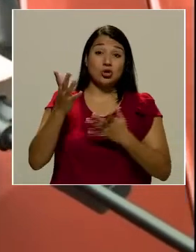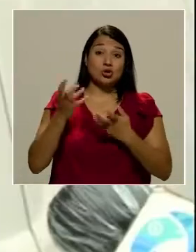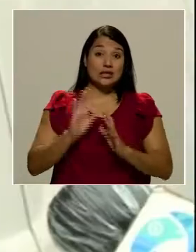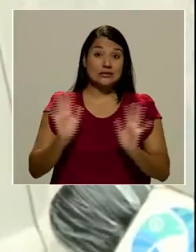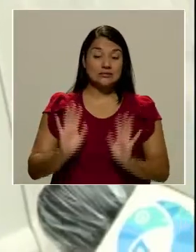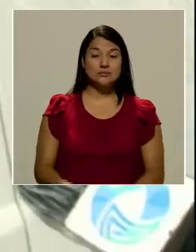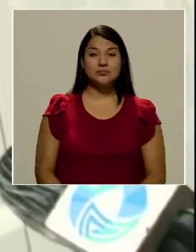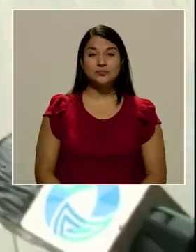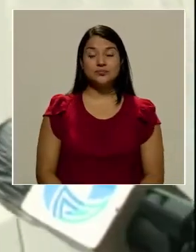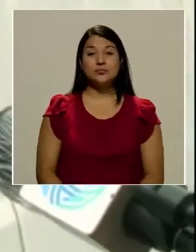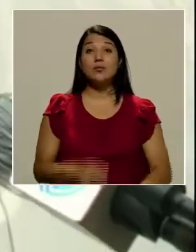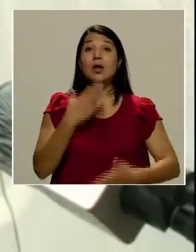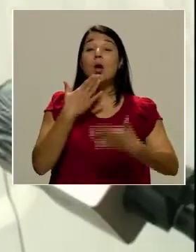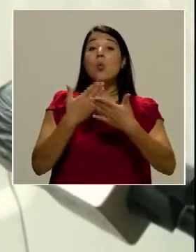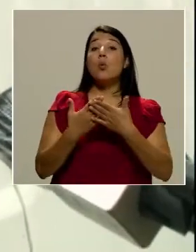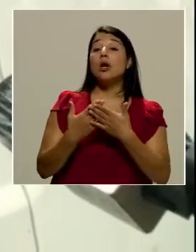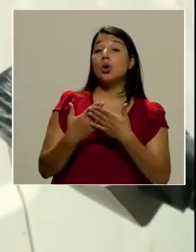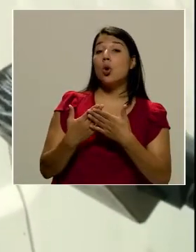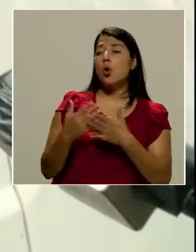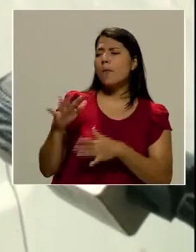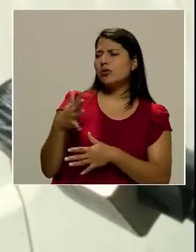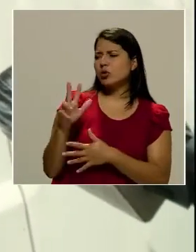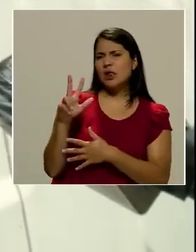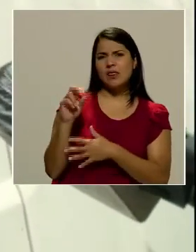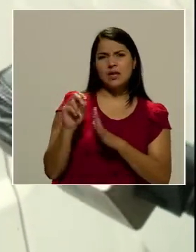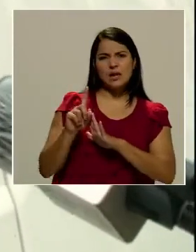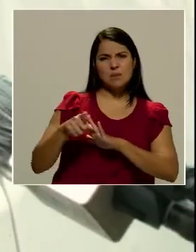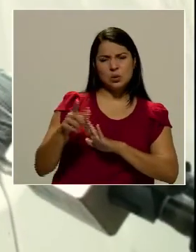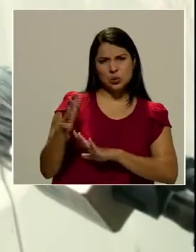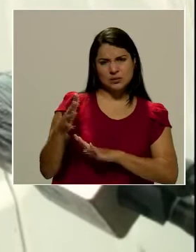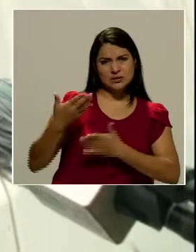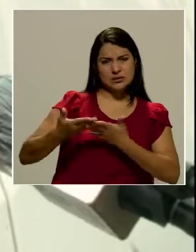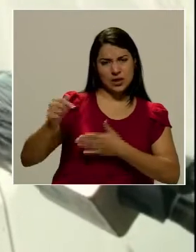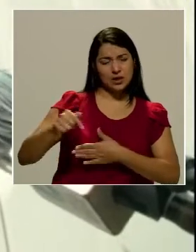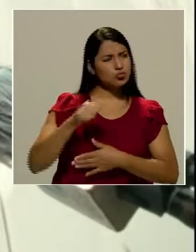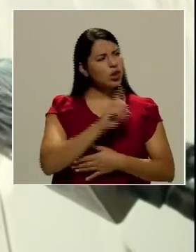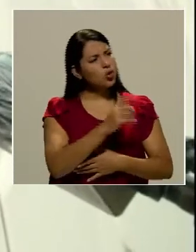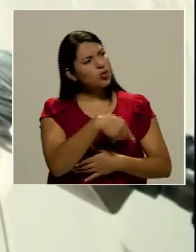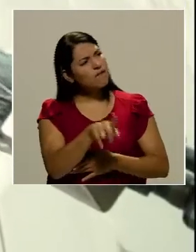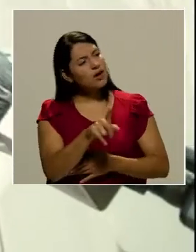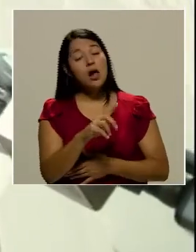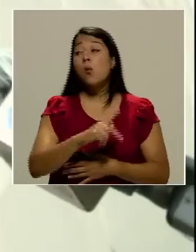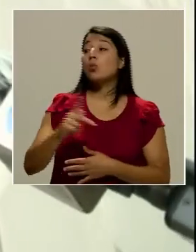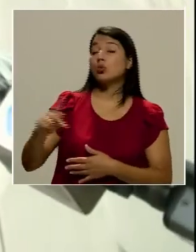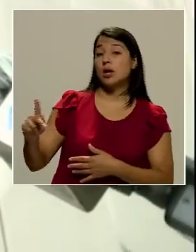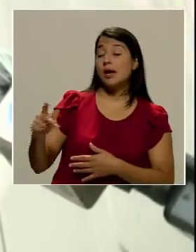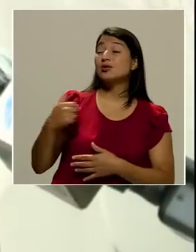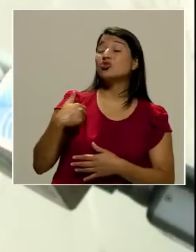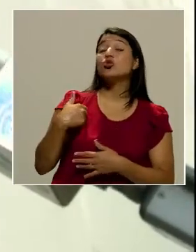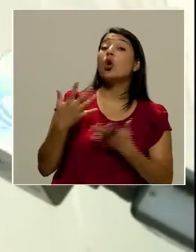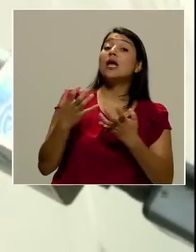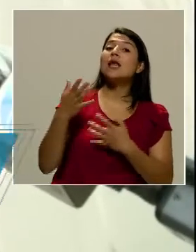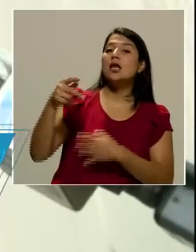más. Bueno, hoy hace un ratito, hace como una media hora o un poquito más. ¿Hacia dónde le va? Hacia Punta Arenas. No iba a Pozo Azul, pero